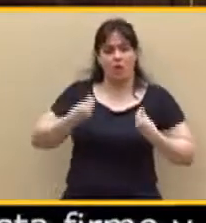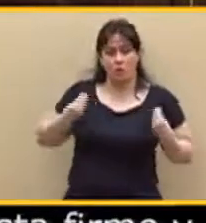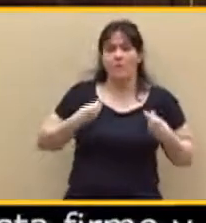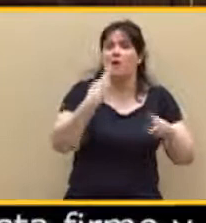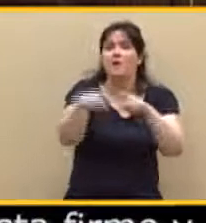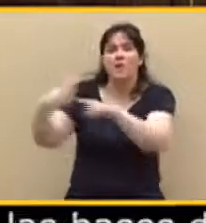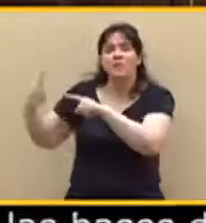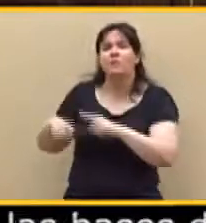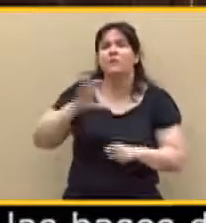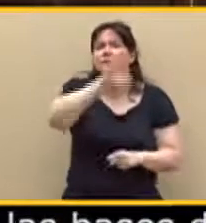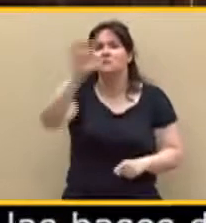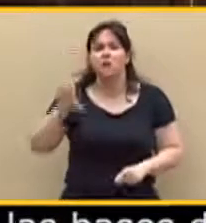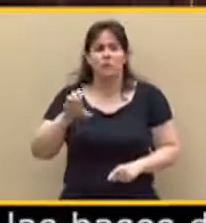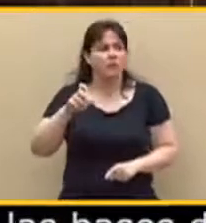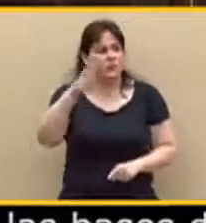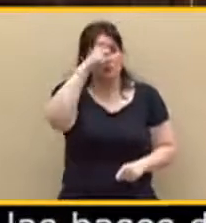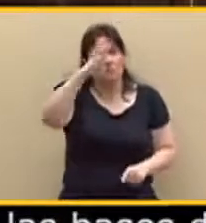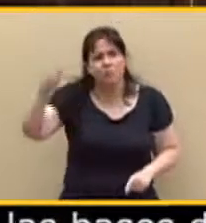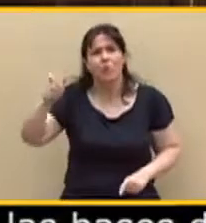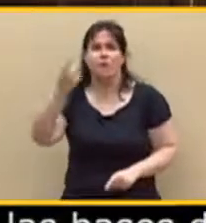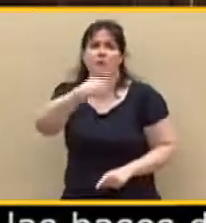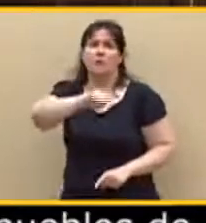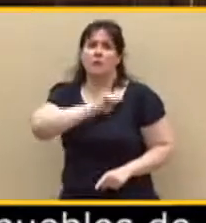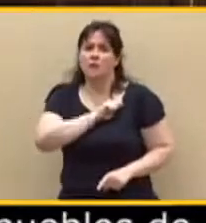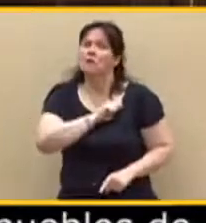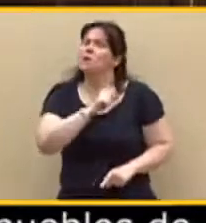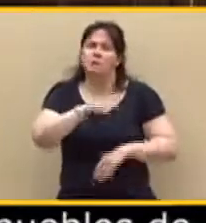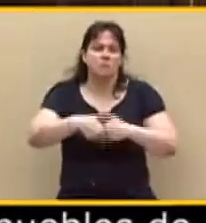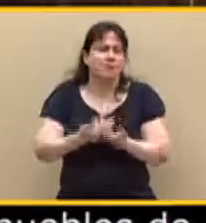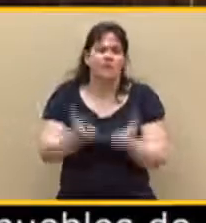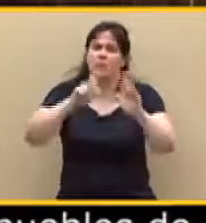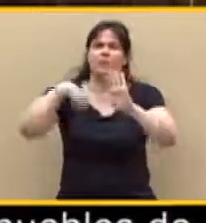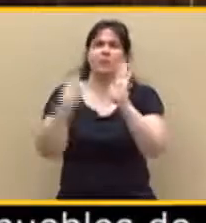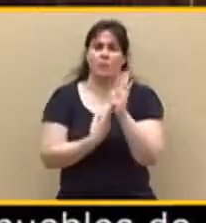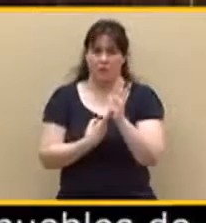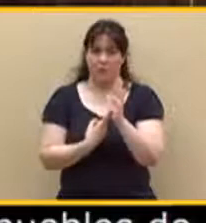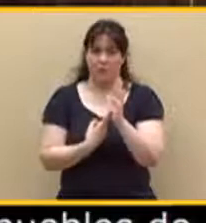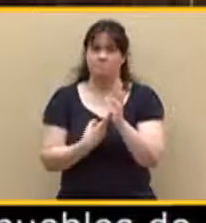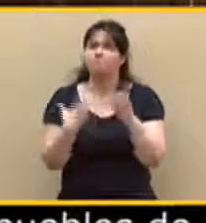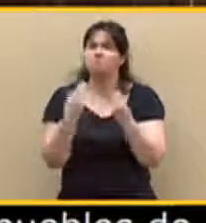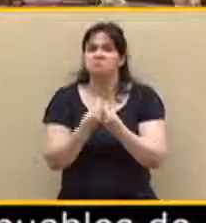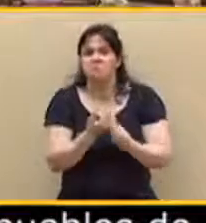país sean plenamente democráticas. Con ustedes,